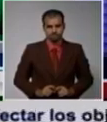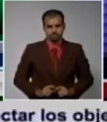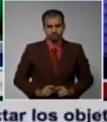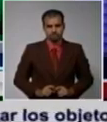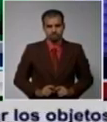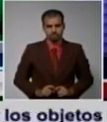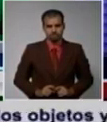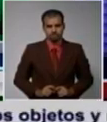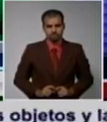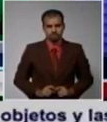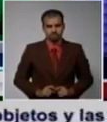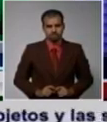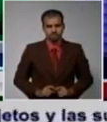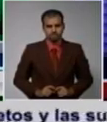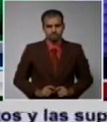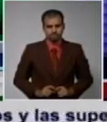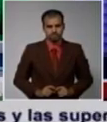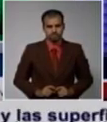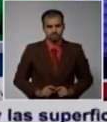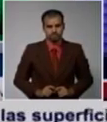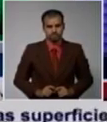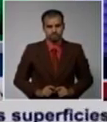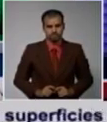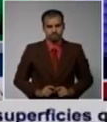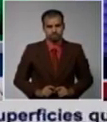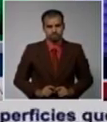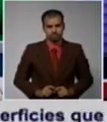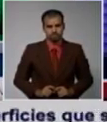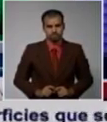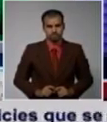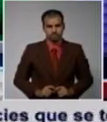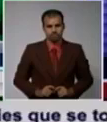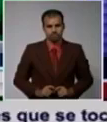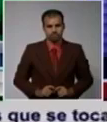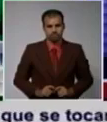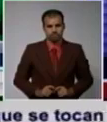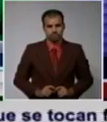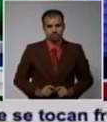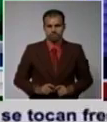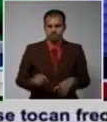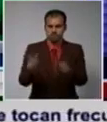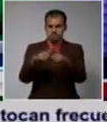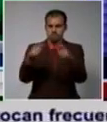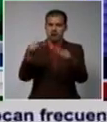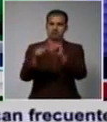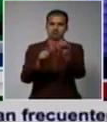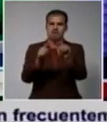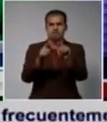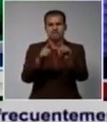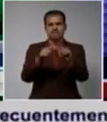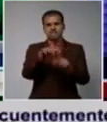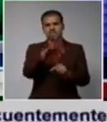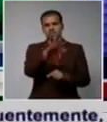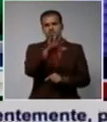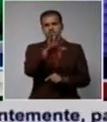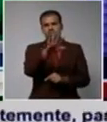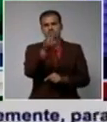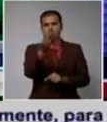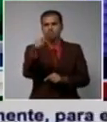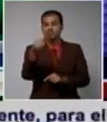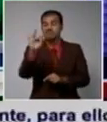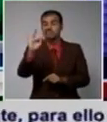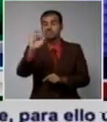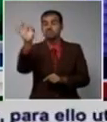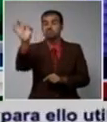El 2% de todos los casos diagnosticados totalmente asintomáticos. Si no hubiera sido porque